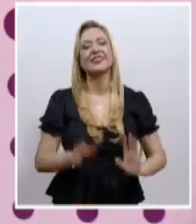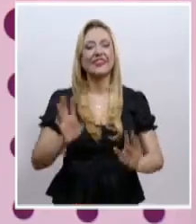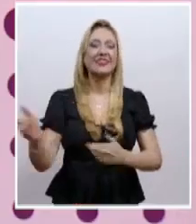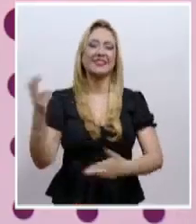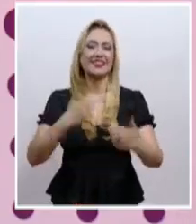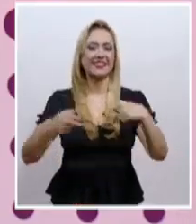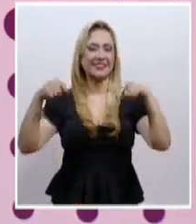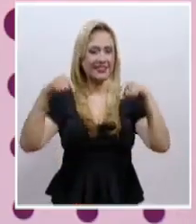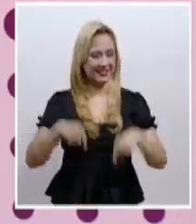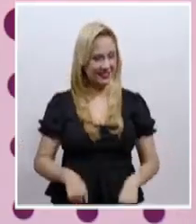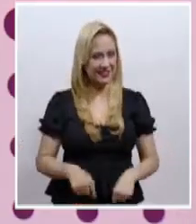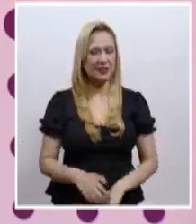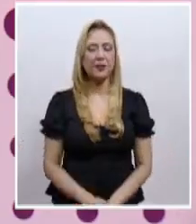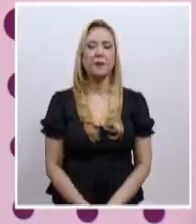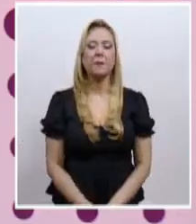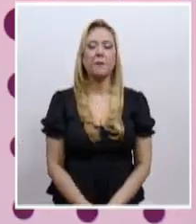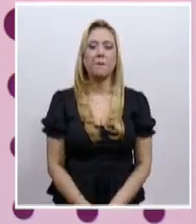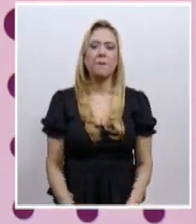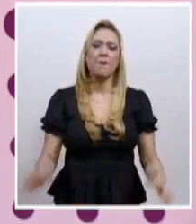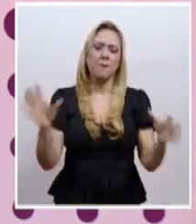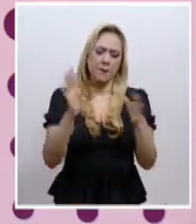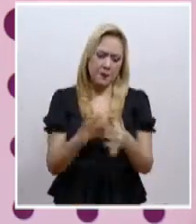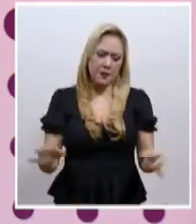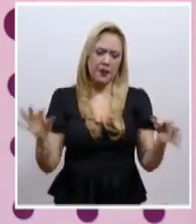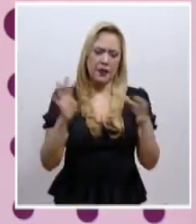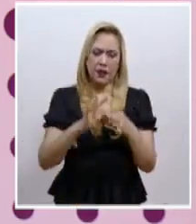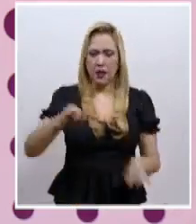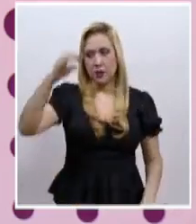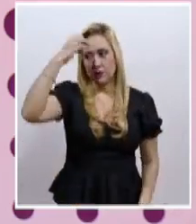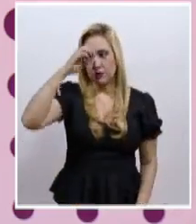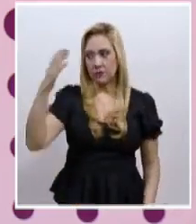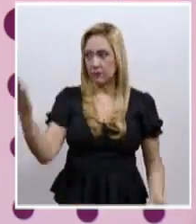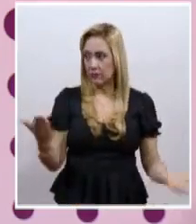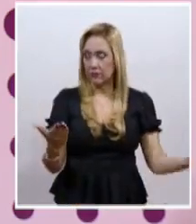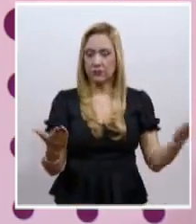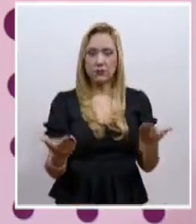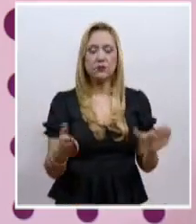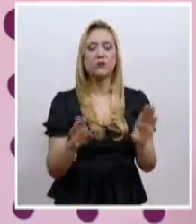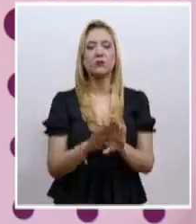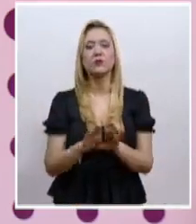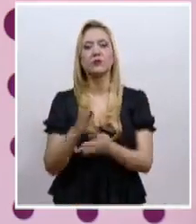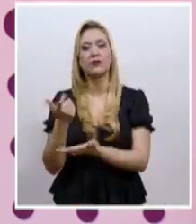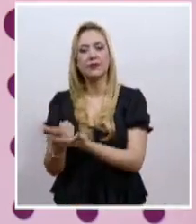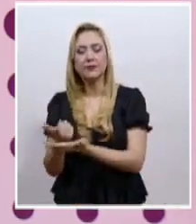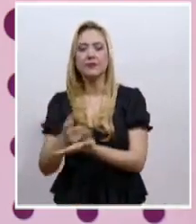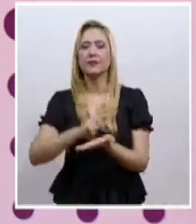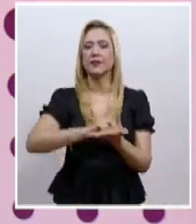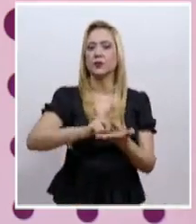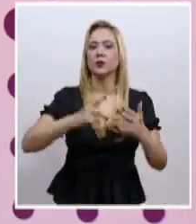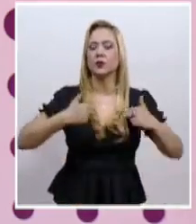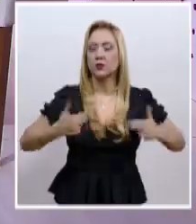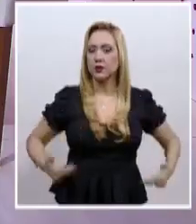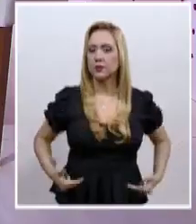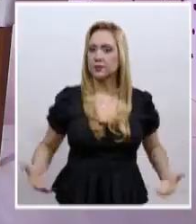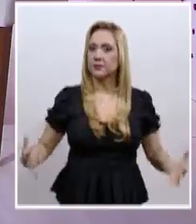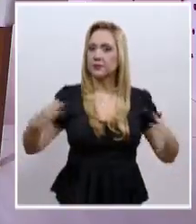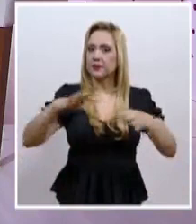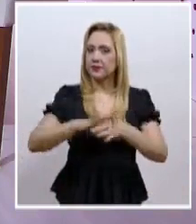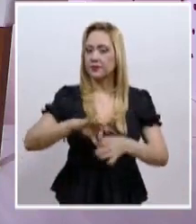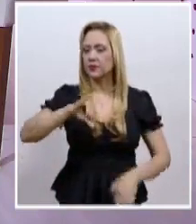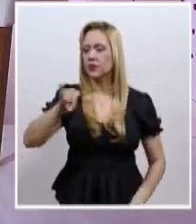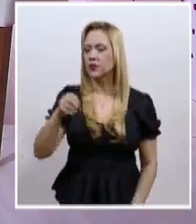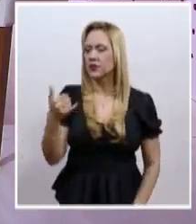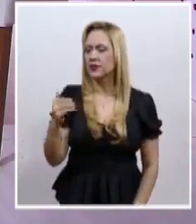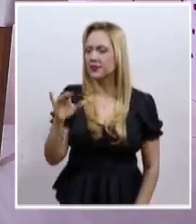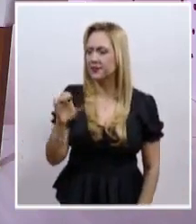Ya estamos de regreso en su programa Tus Derechos. Estamos platicando con una experta y un experto sobre la relación entre economía y derechos humanos. Joyce, me